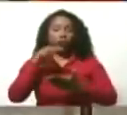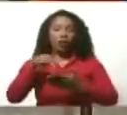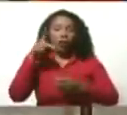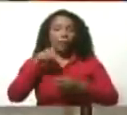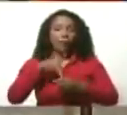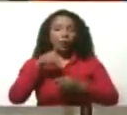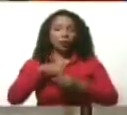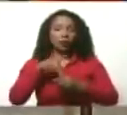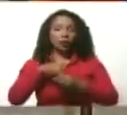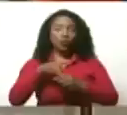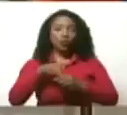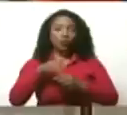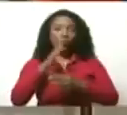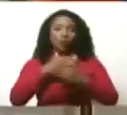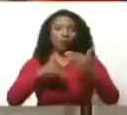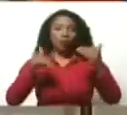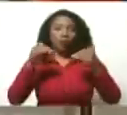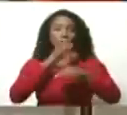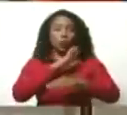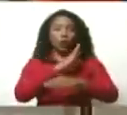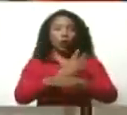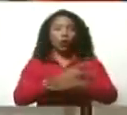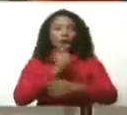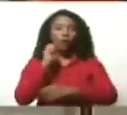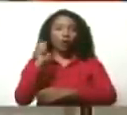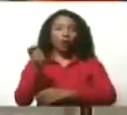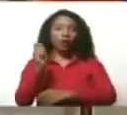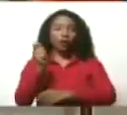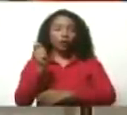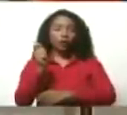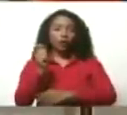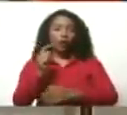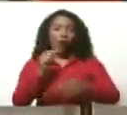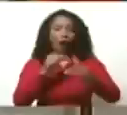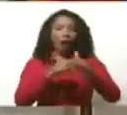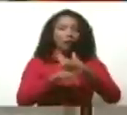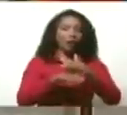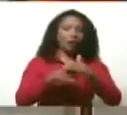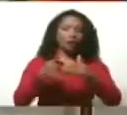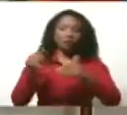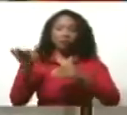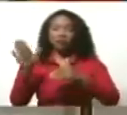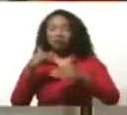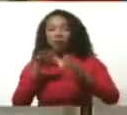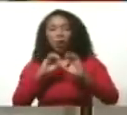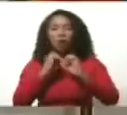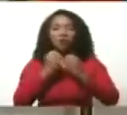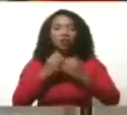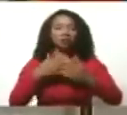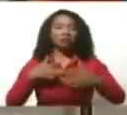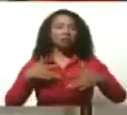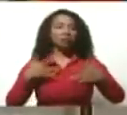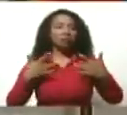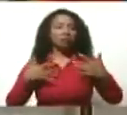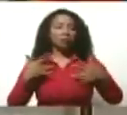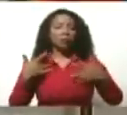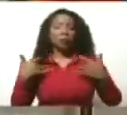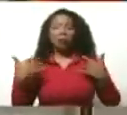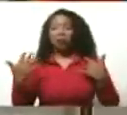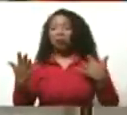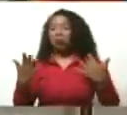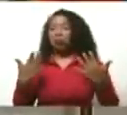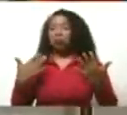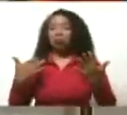de altísimo poder financiero. Entraba y salía de las oficinas de PDVSA, de la sede de